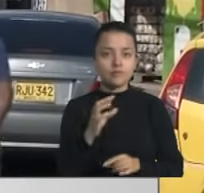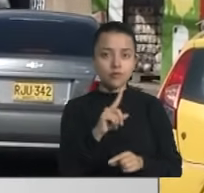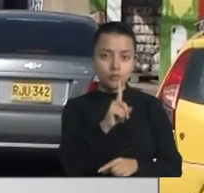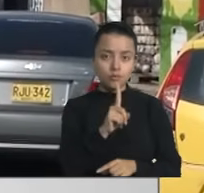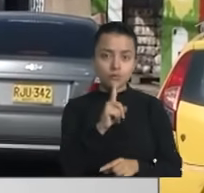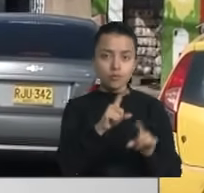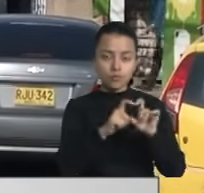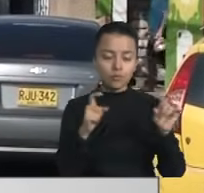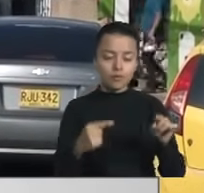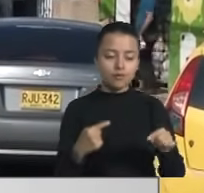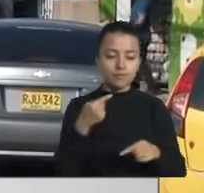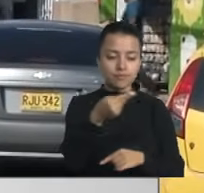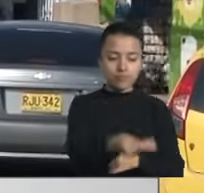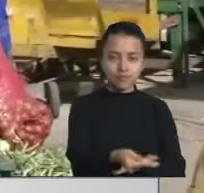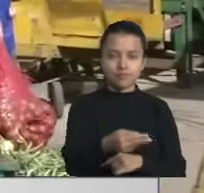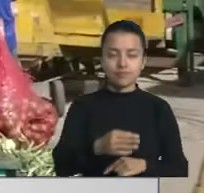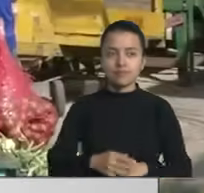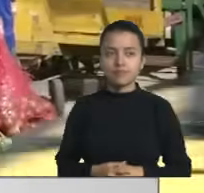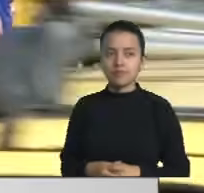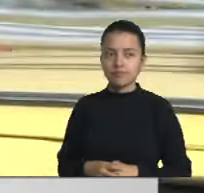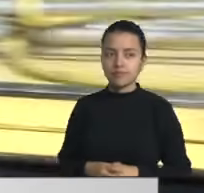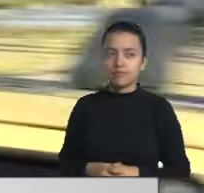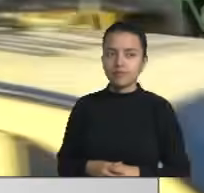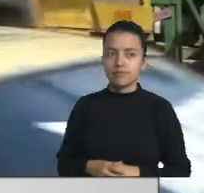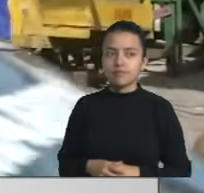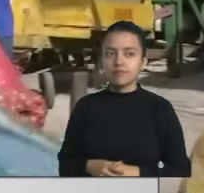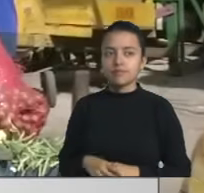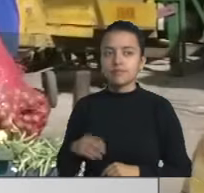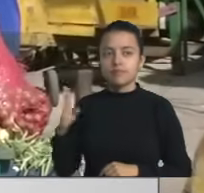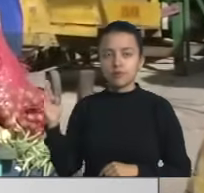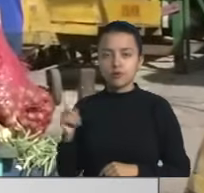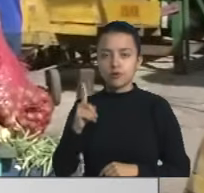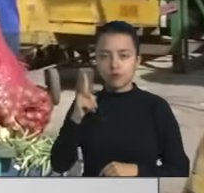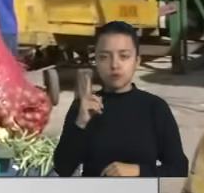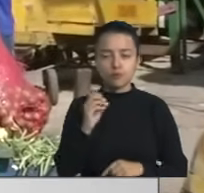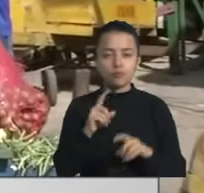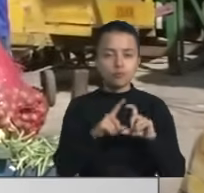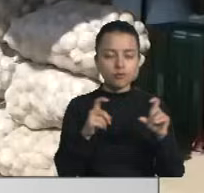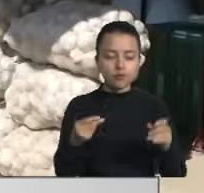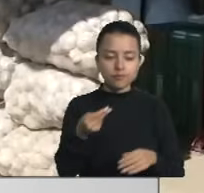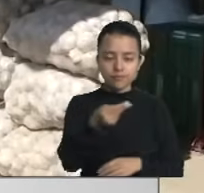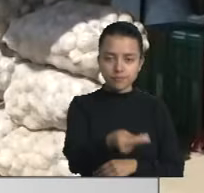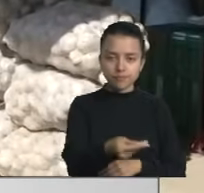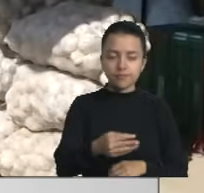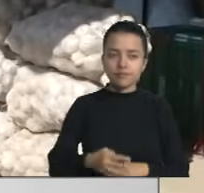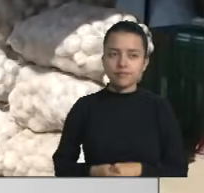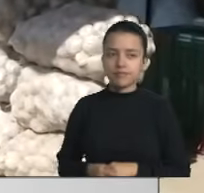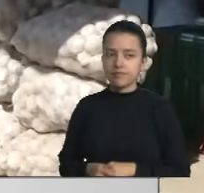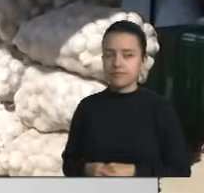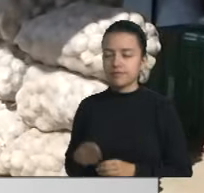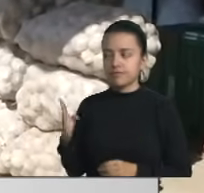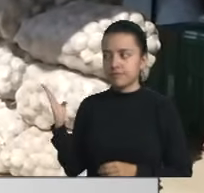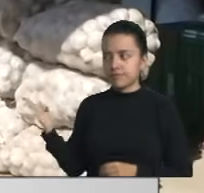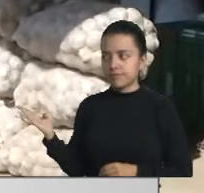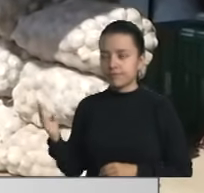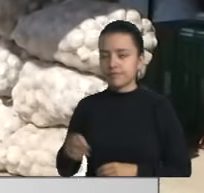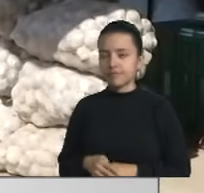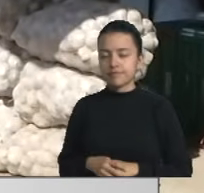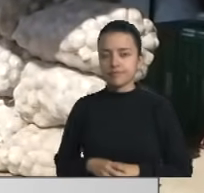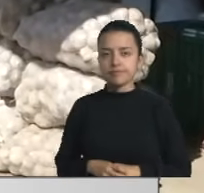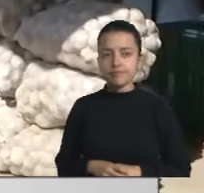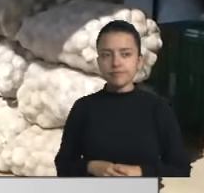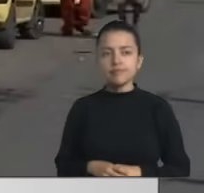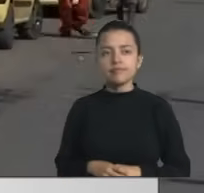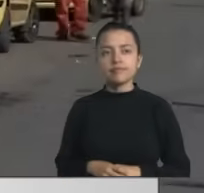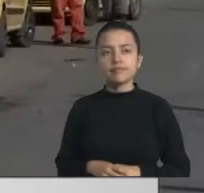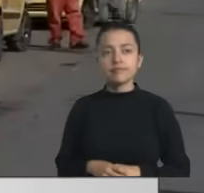50 unidades de plásticos desechables dan un bono, 20 unidades de envolturas de dulces dan otro bono, 10 botellas PET significan